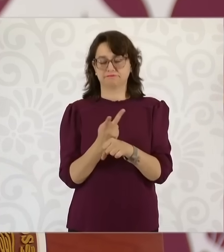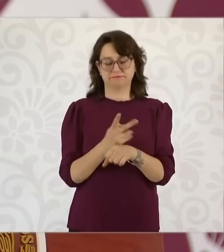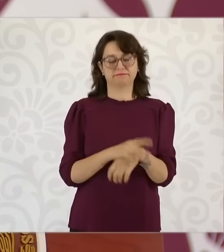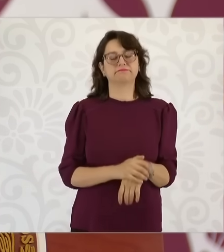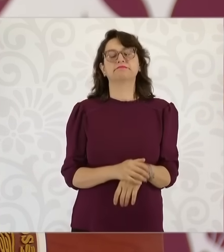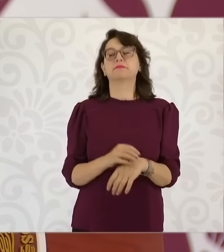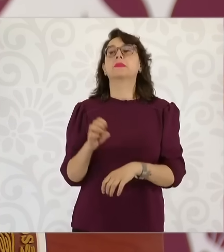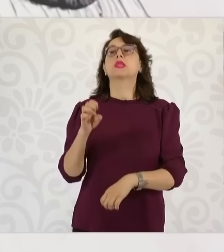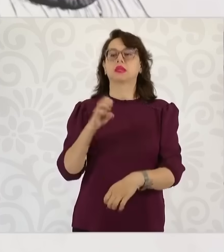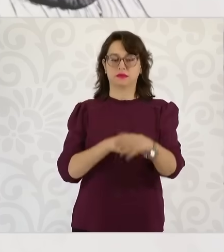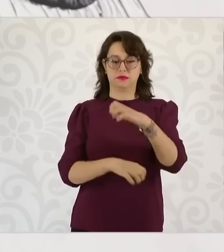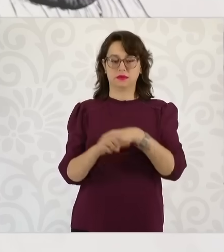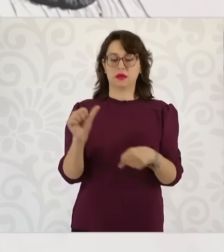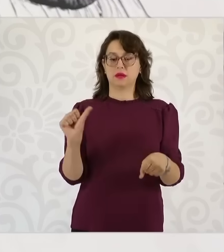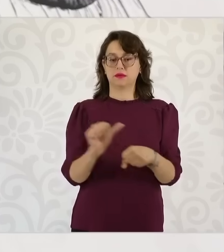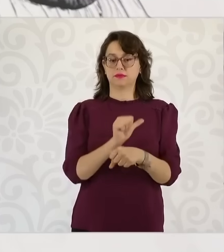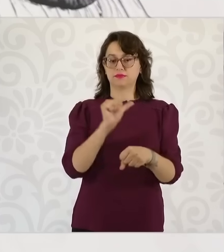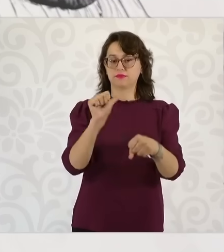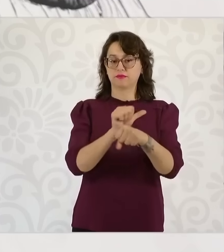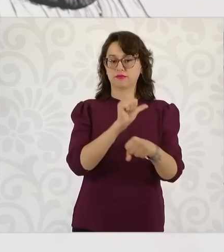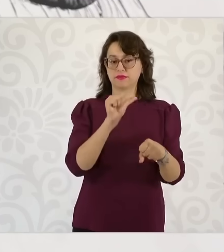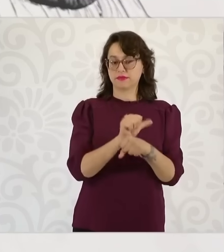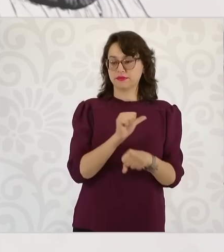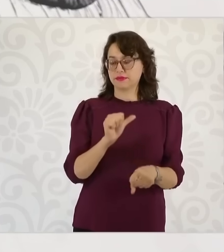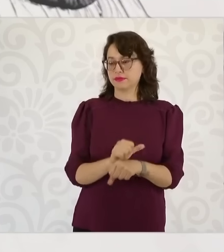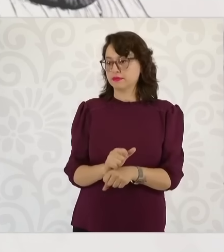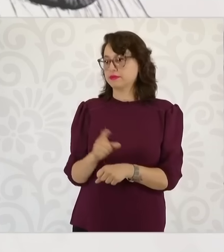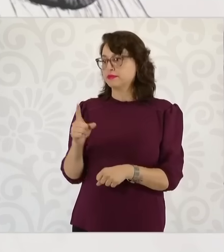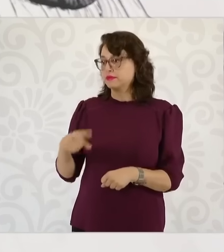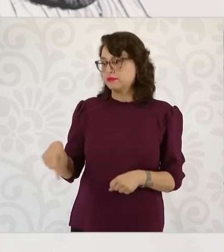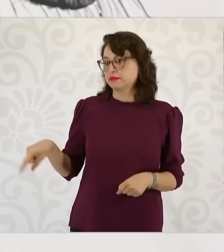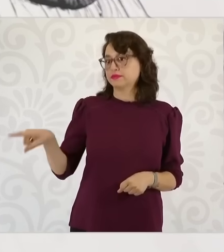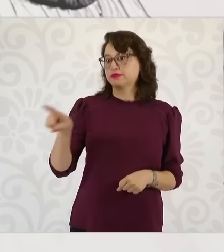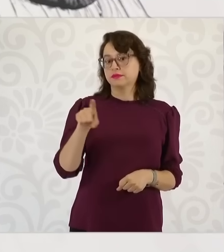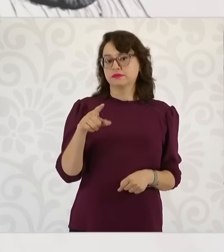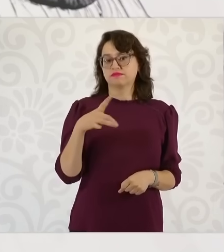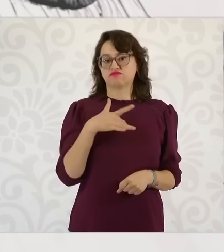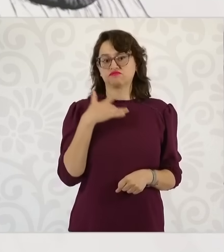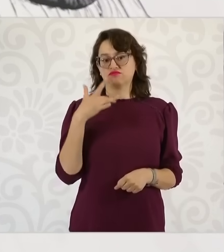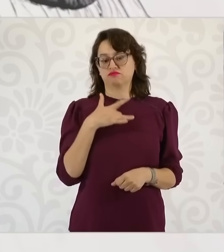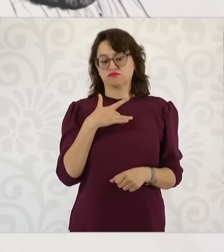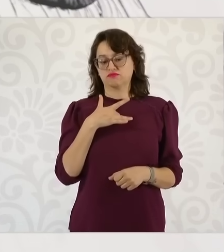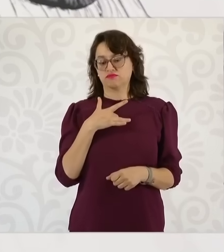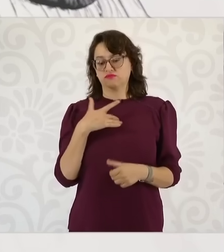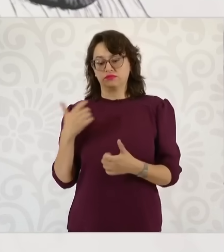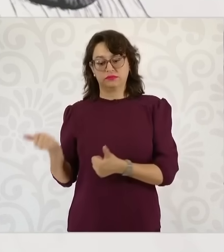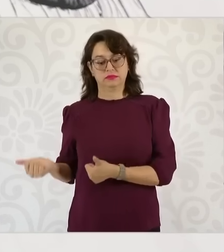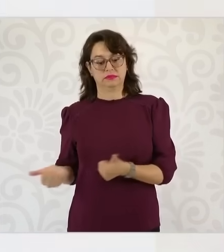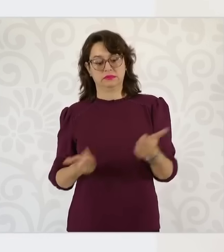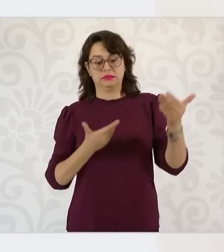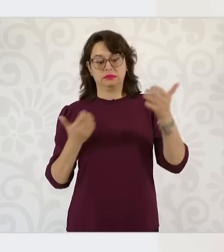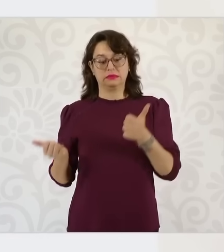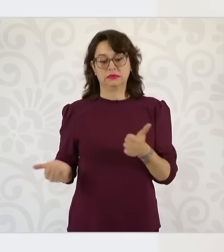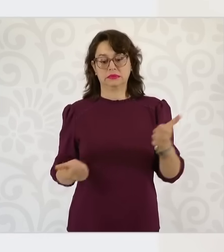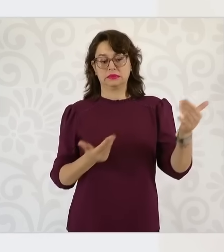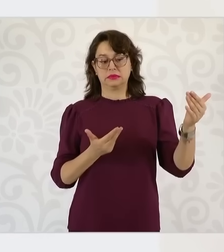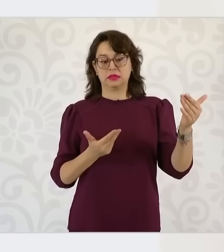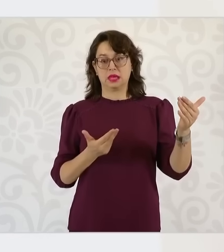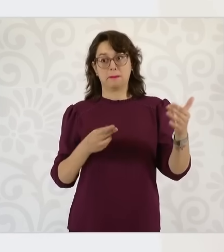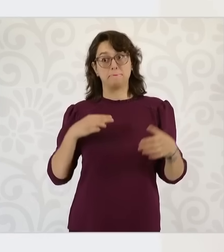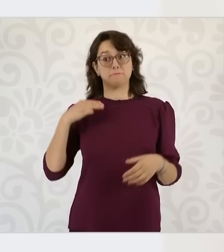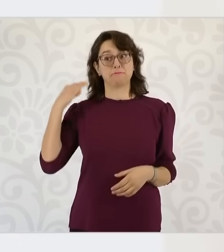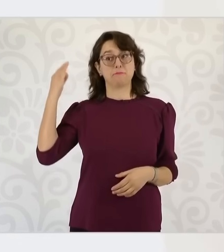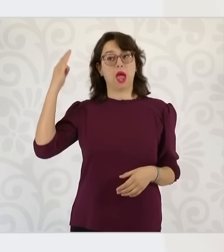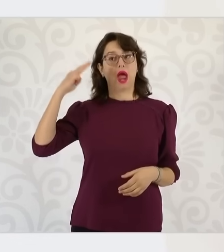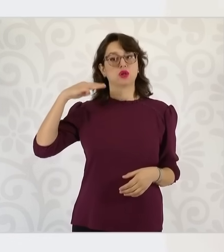automotrices, decidieron exportar más de lo que normalmente exportan en marzo. Si recuerdan, ese